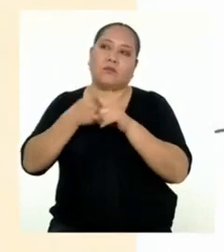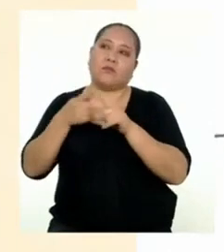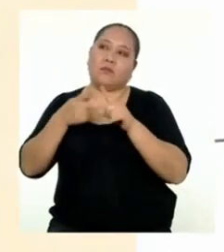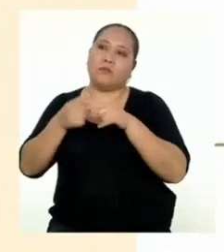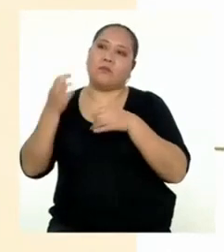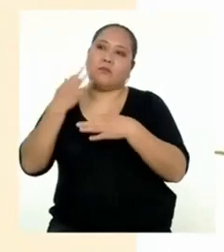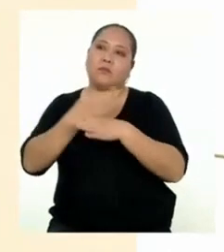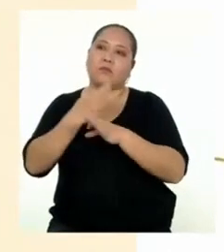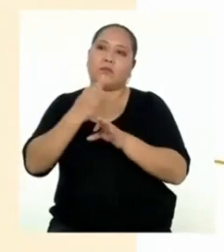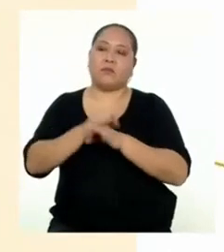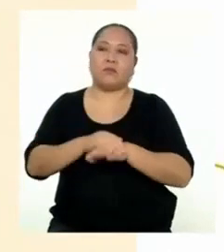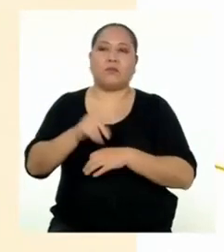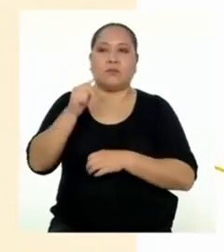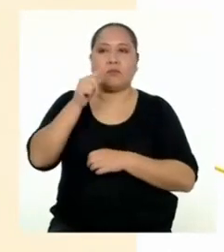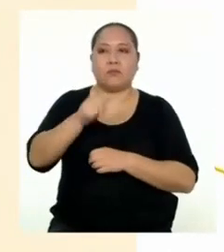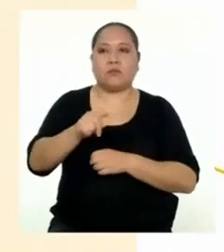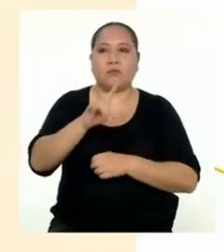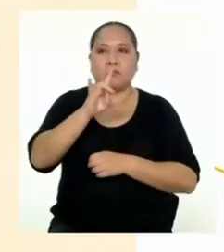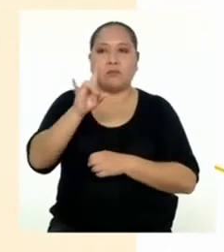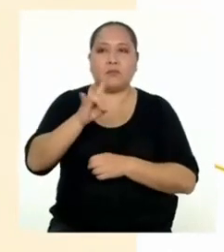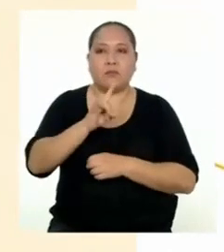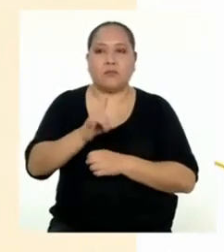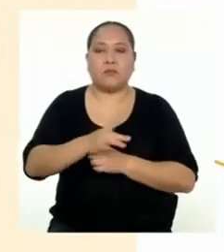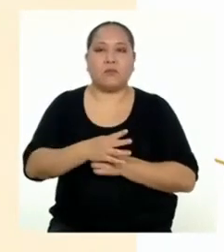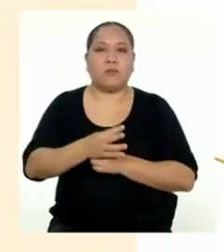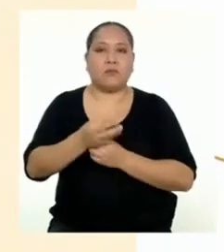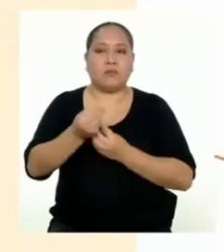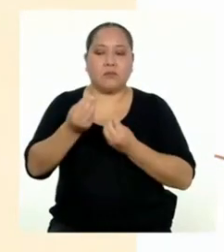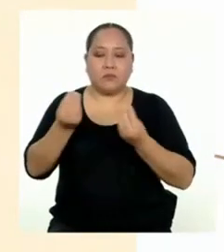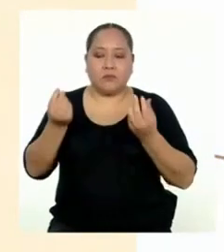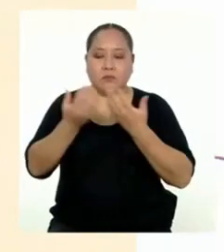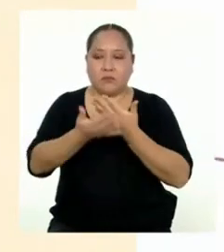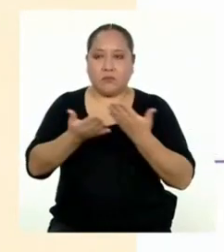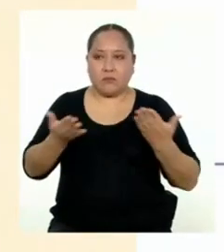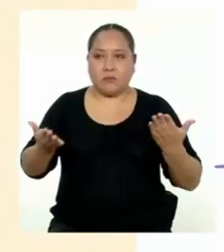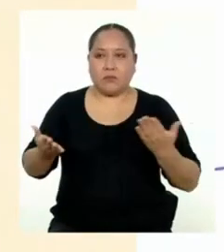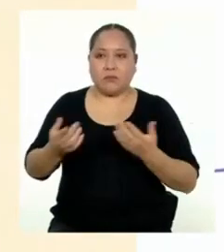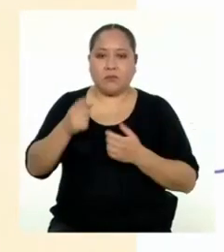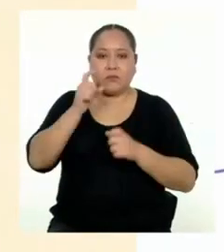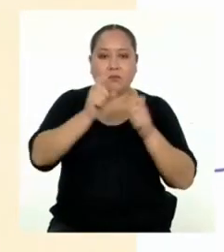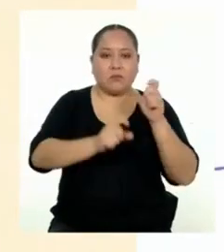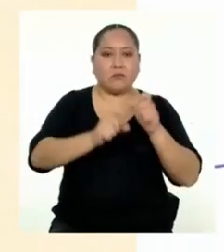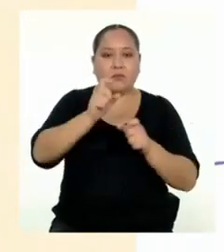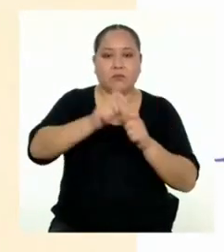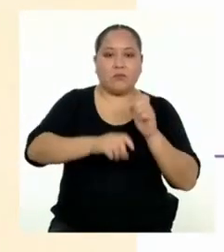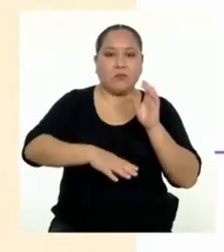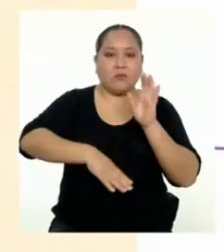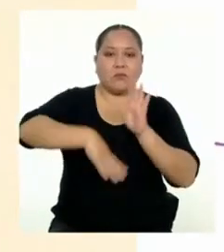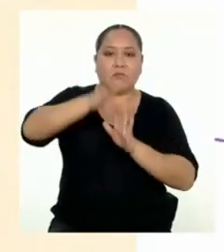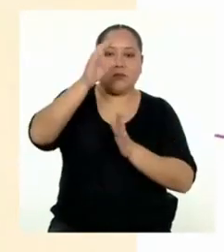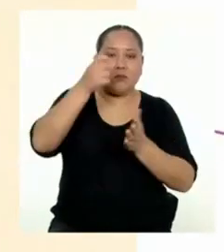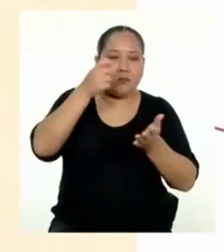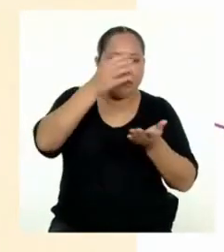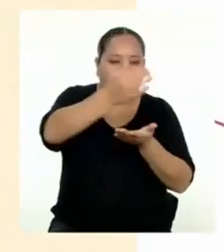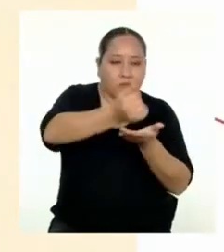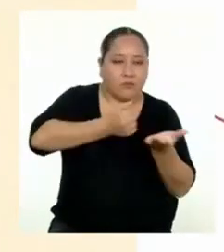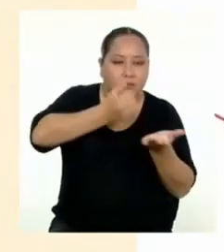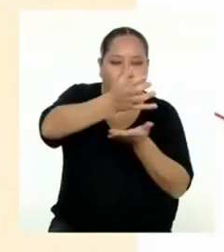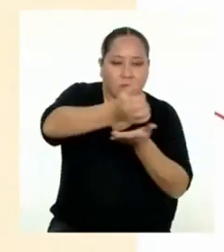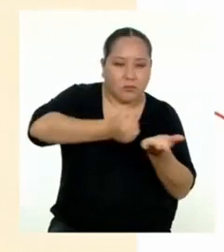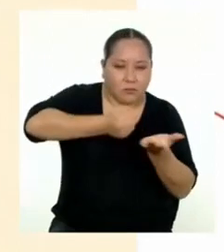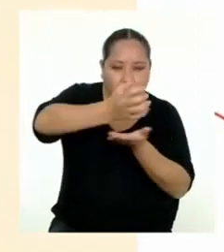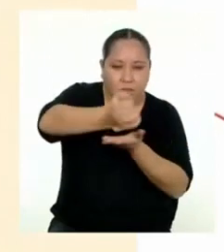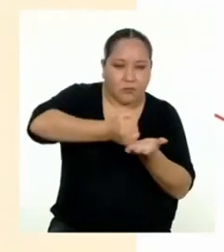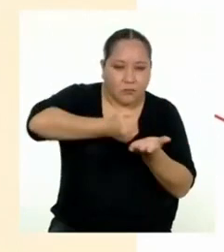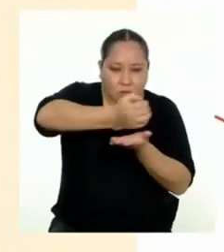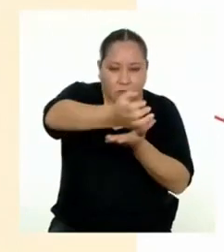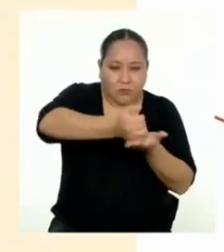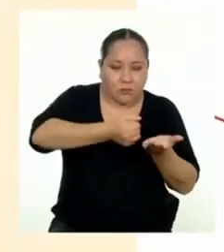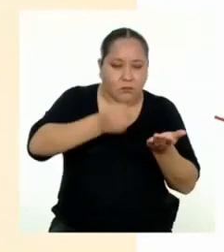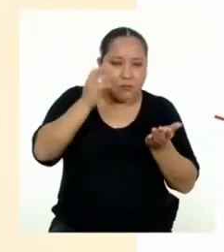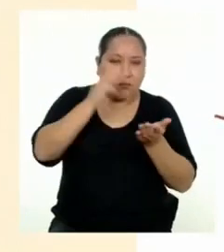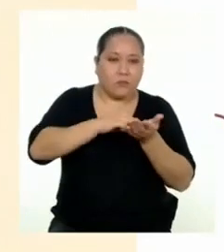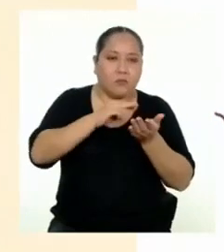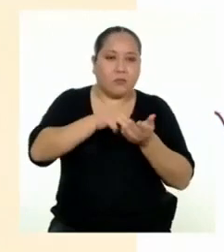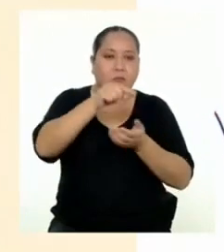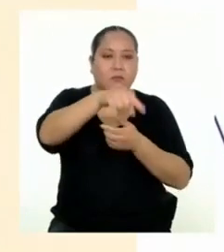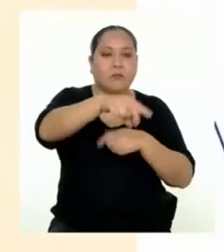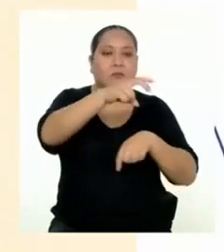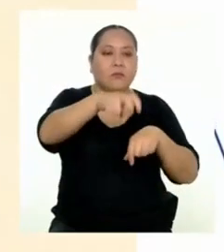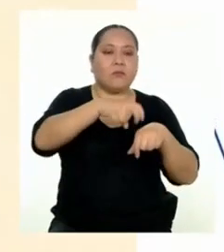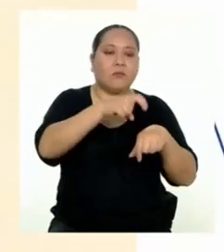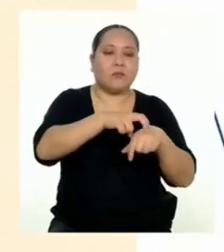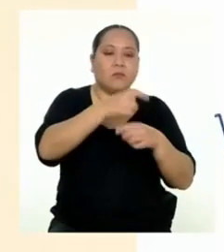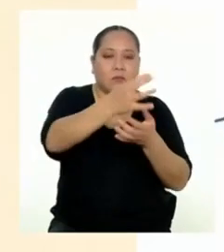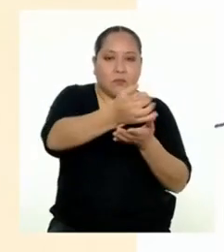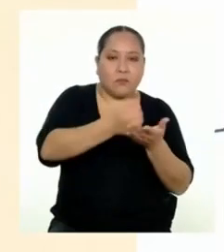tipos. Este consumo exagerado de productos puede llevar a los productores a la sobreexplotación de los recursos disponibles en la